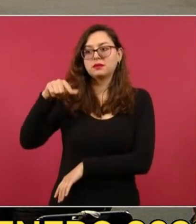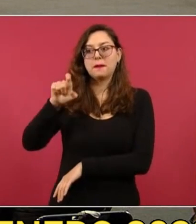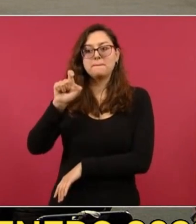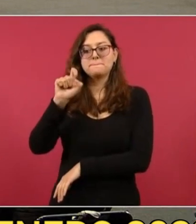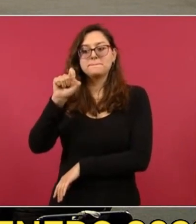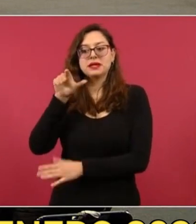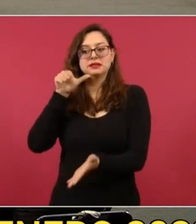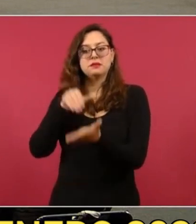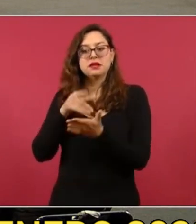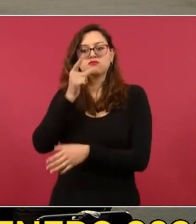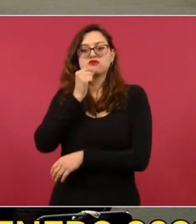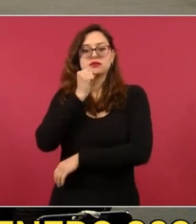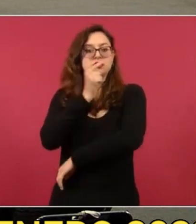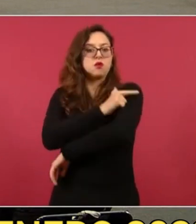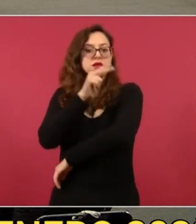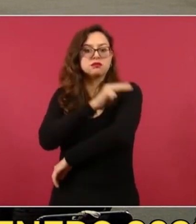que ya estaban,